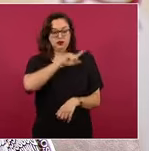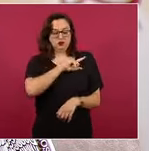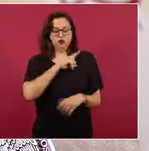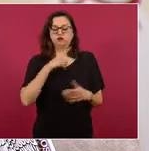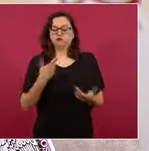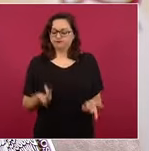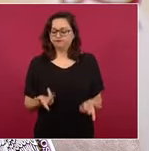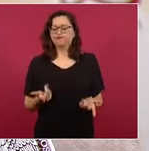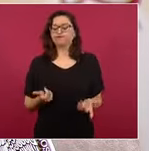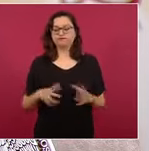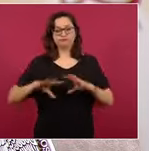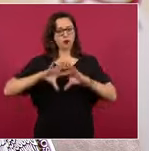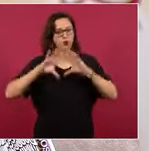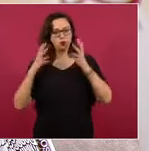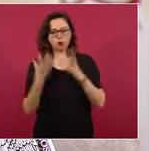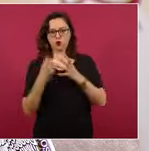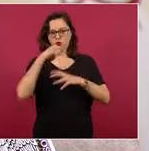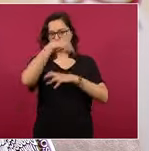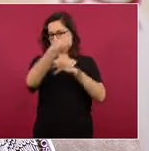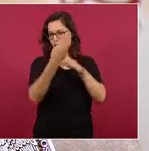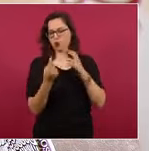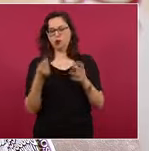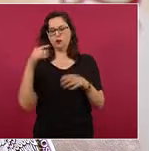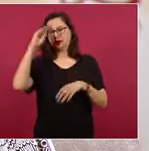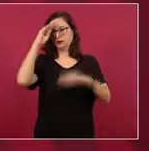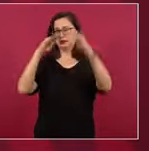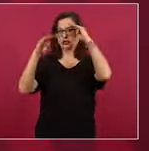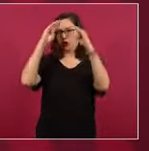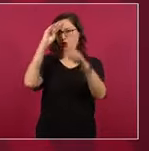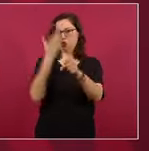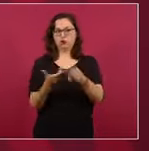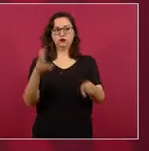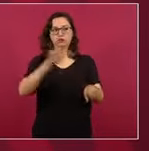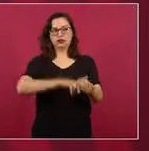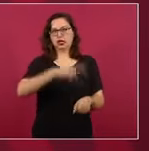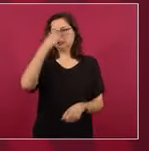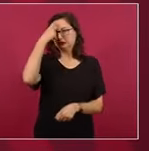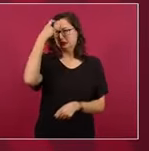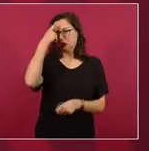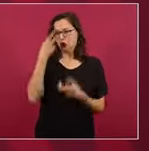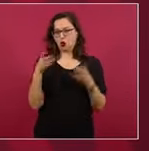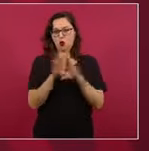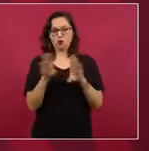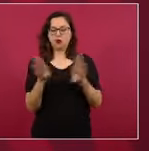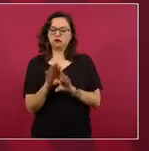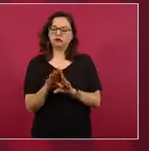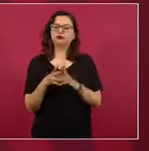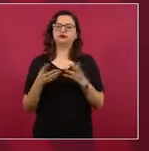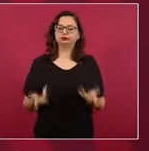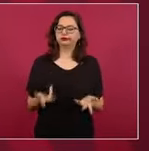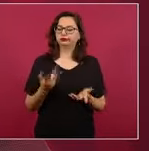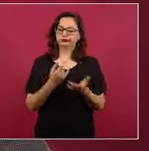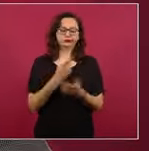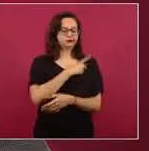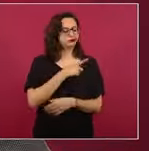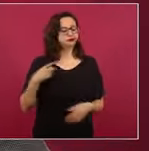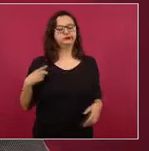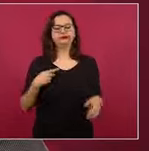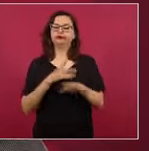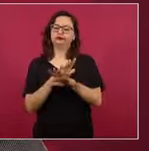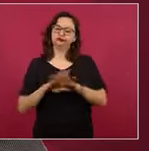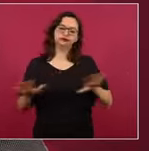todos lados, en todo el mundo, se está tomando. Nosotros no lo hacemos por imitación, sino por convicción de que aquí